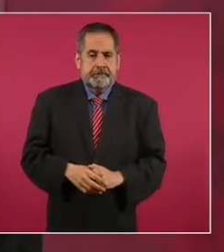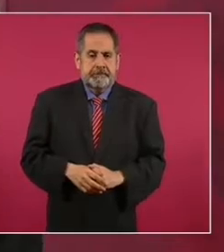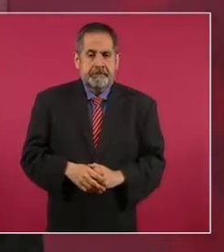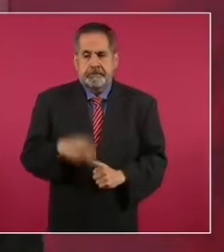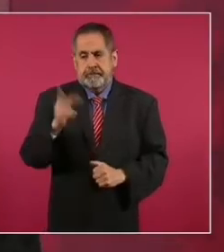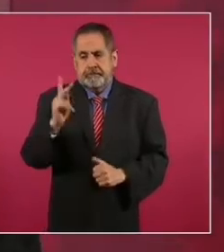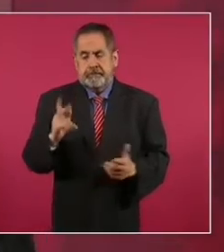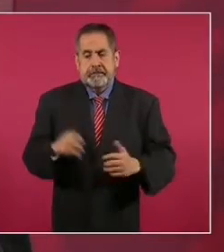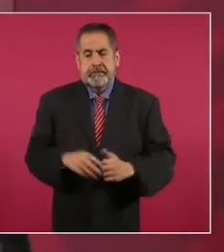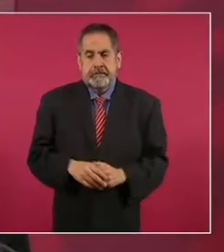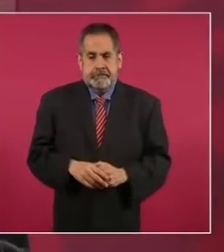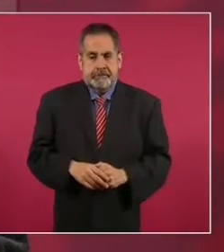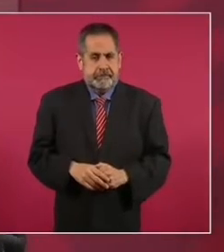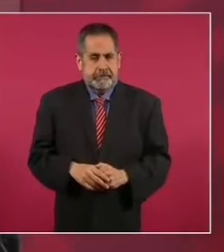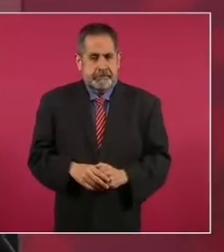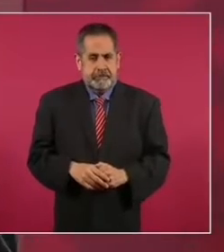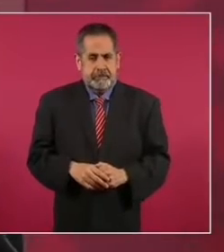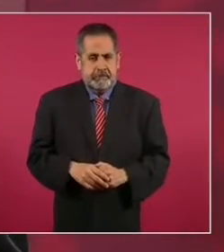Pero si